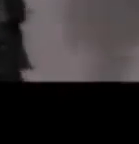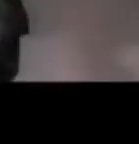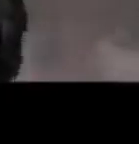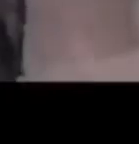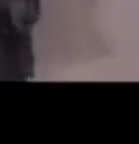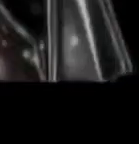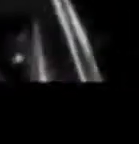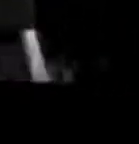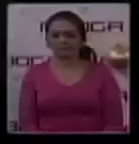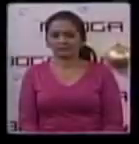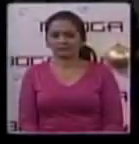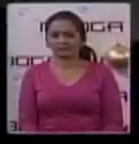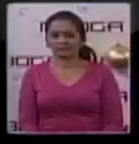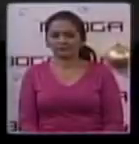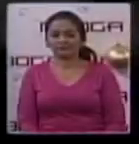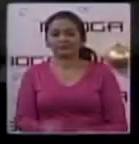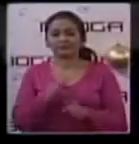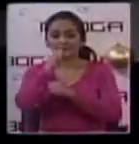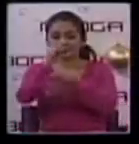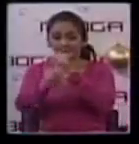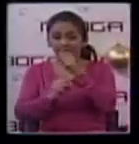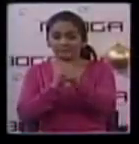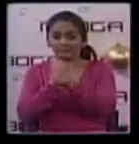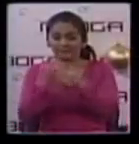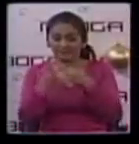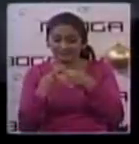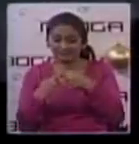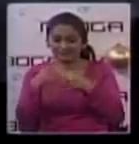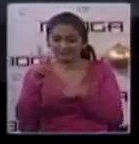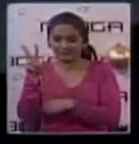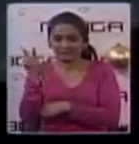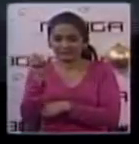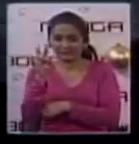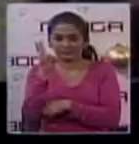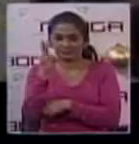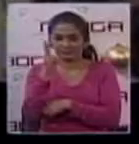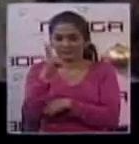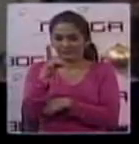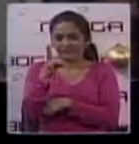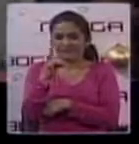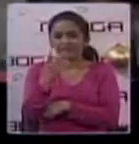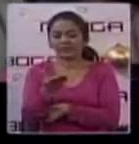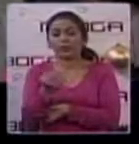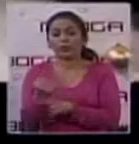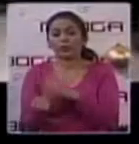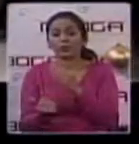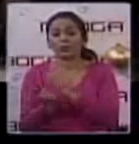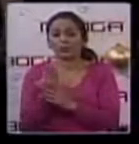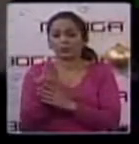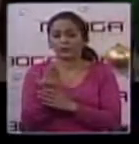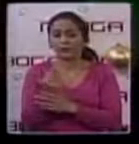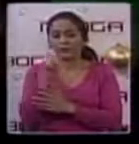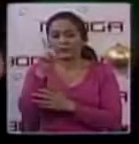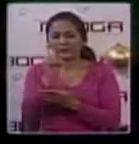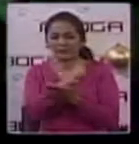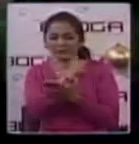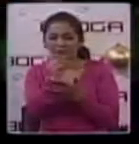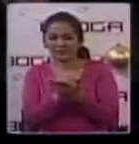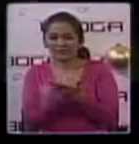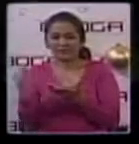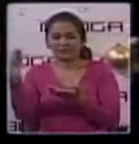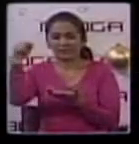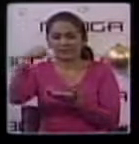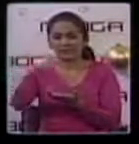para este 2017 en new york fashion week estará marcado con la visita de diseñadores ecuatorianos una de las más